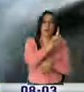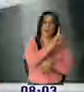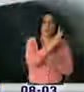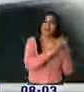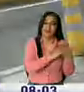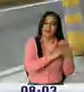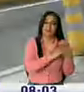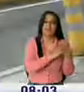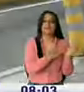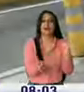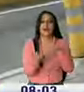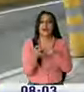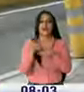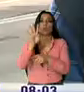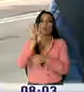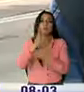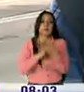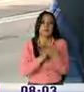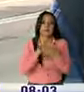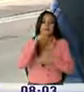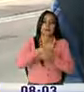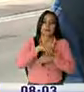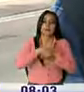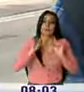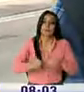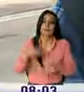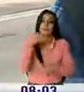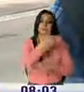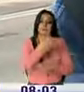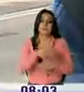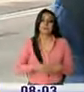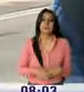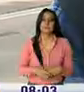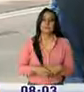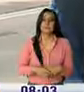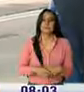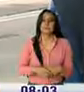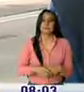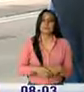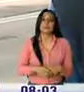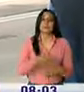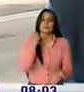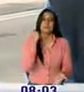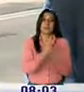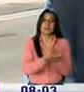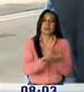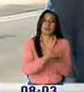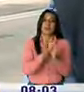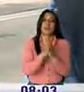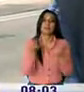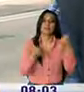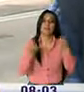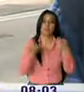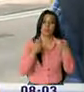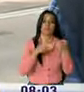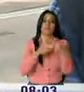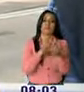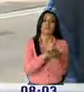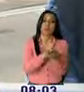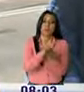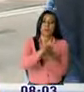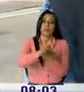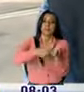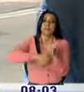a 16:30. Es necesario que lleven la matrícula del vehículo, la copia de la cédula